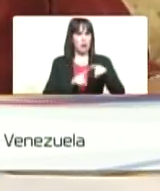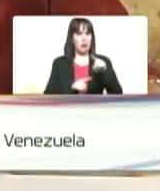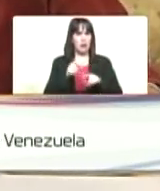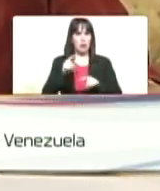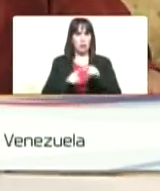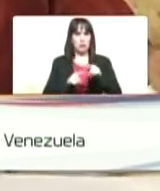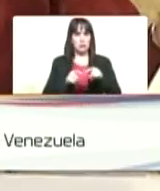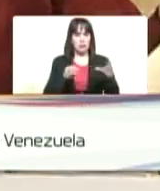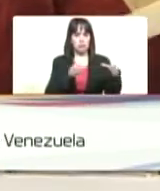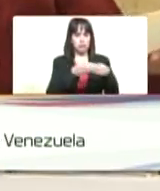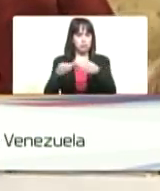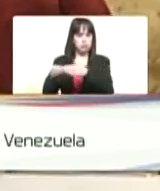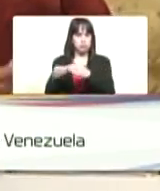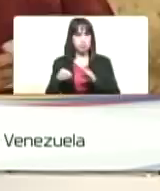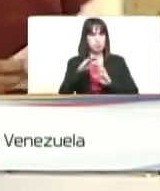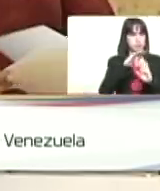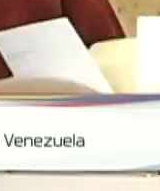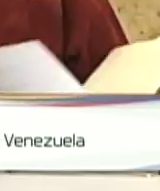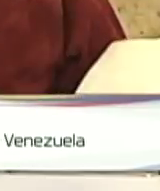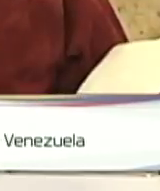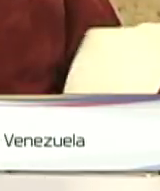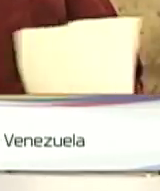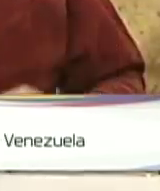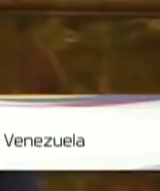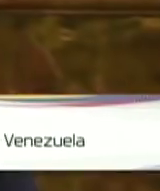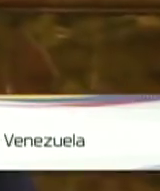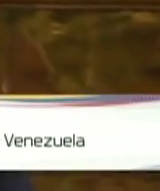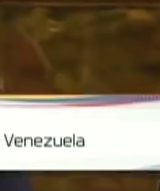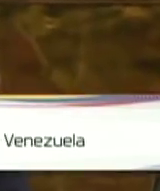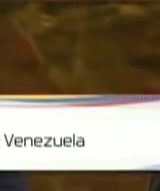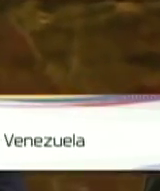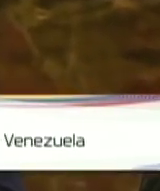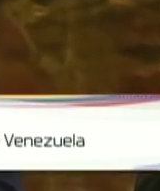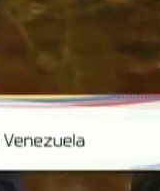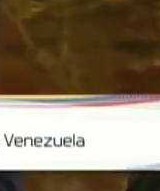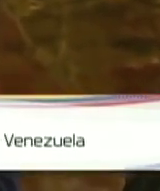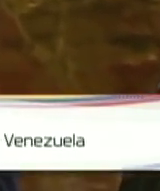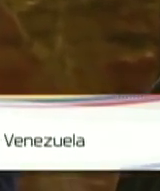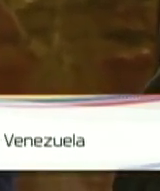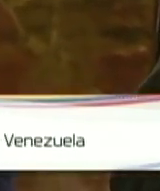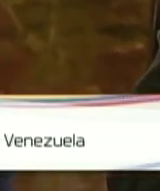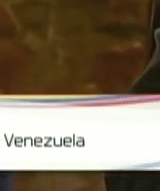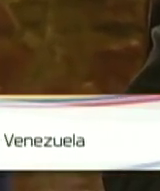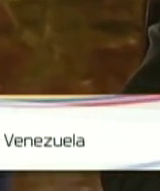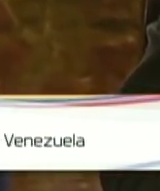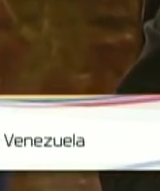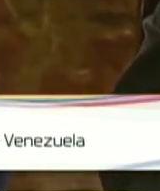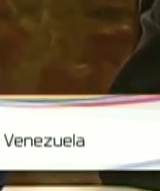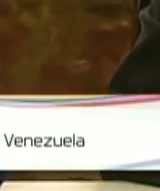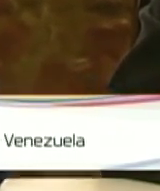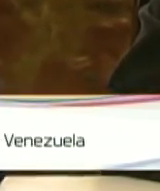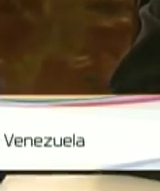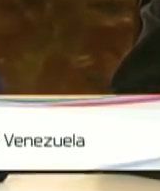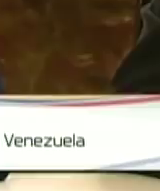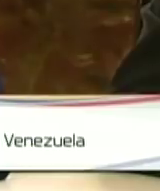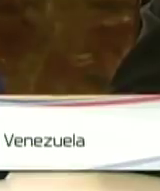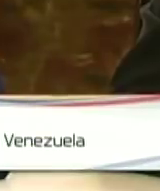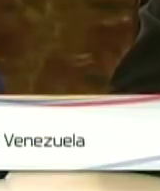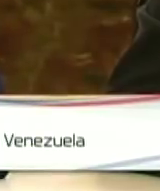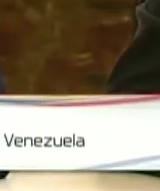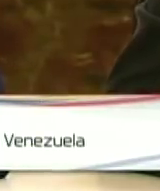del programa de recuperación económica. 9 líneas